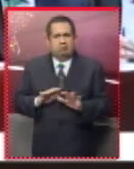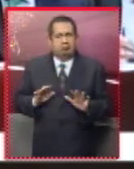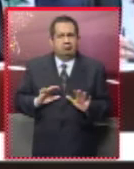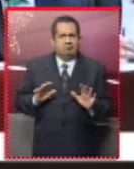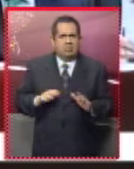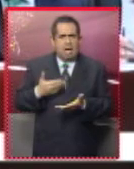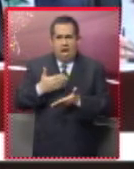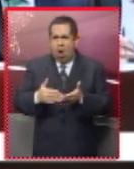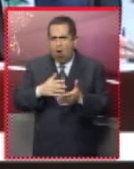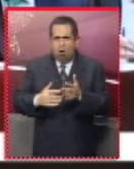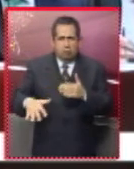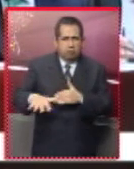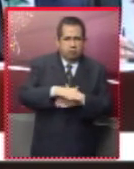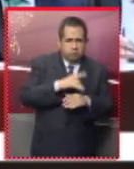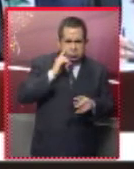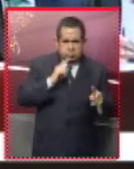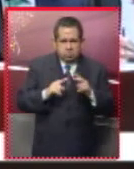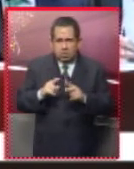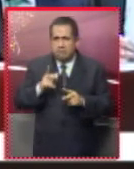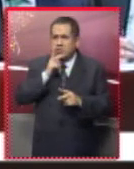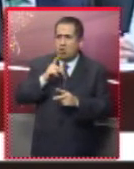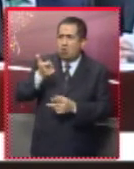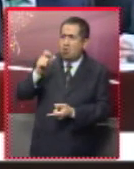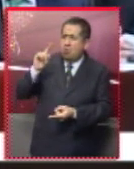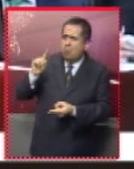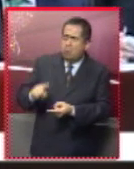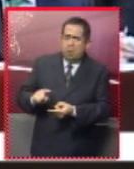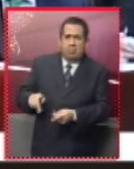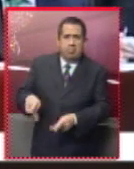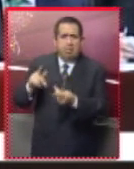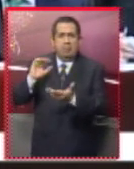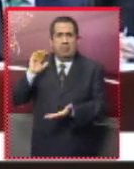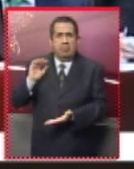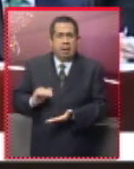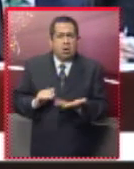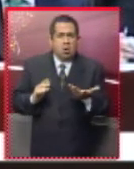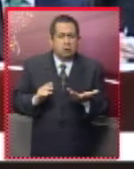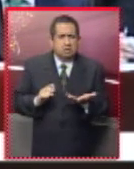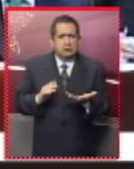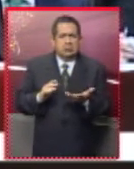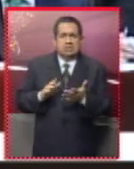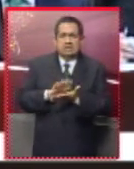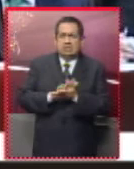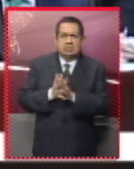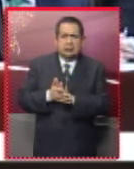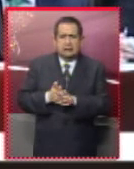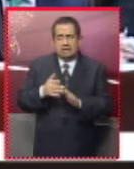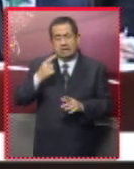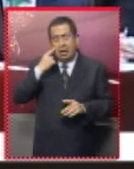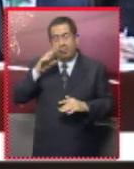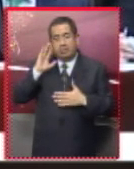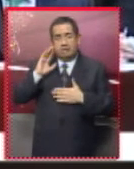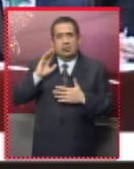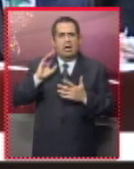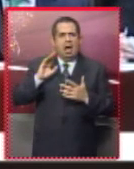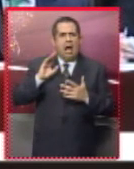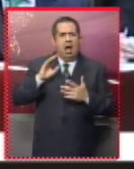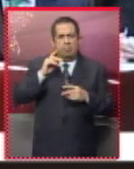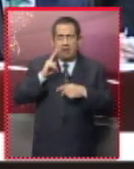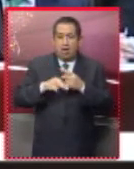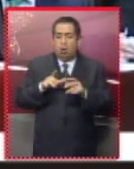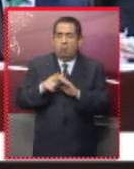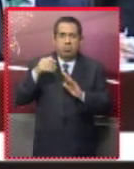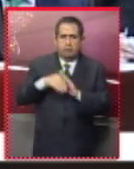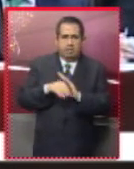contexto actual de precios bajos del crudo y de menor producción petrolera, se habría podido comprometer la posición financiera del